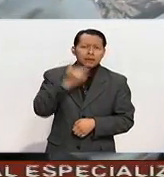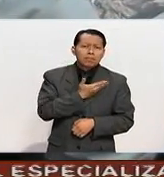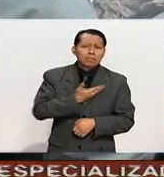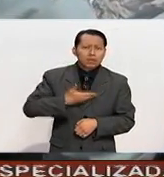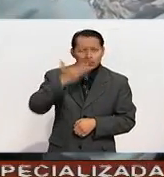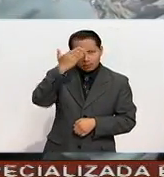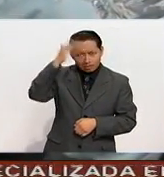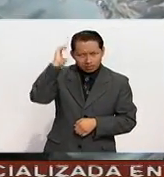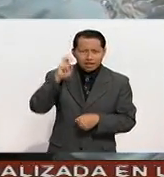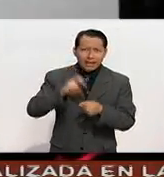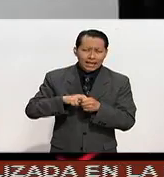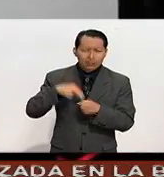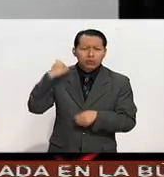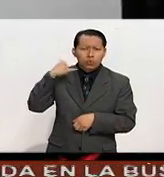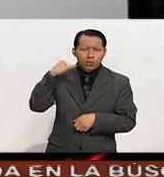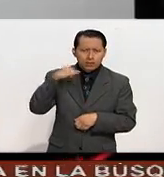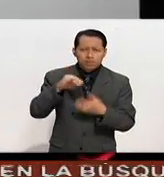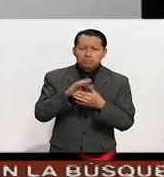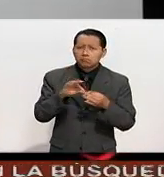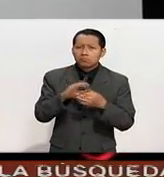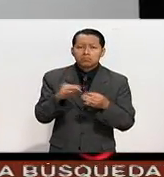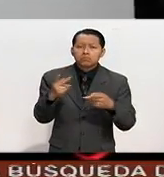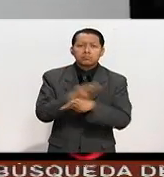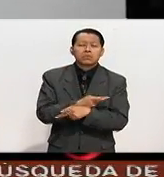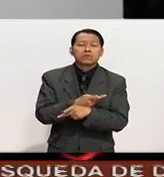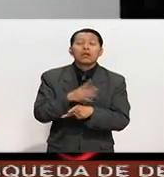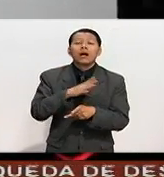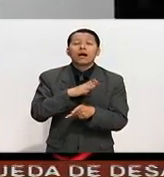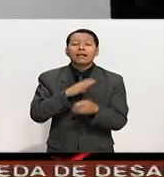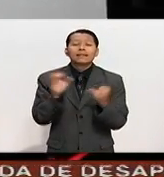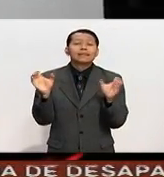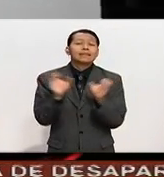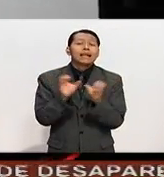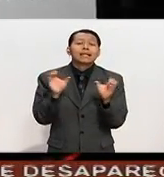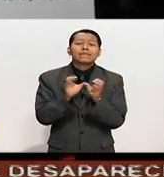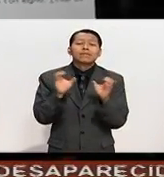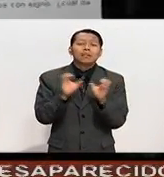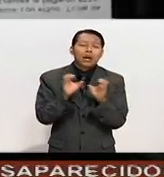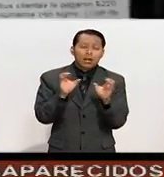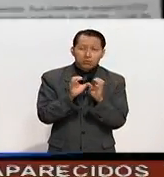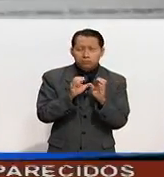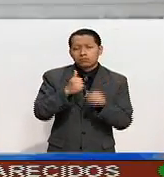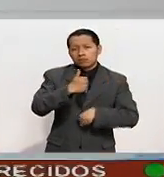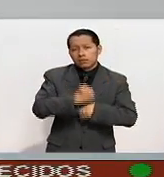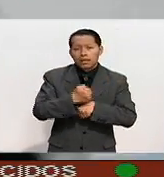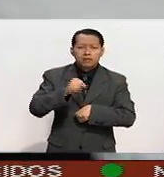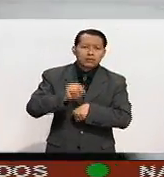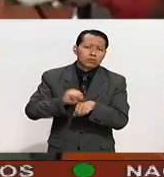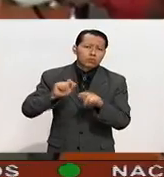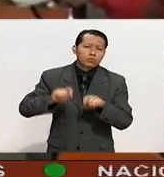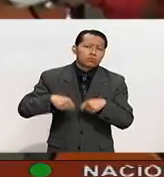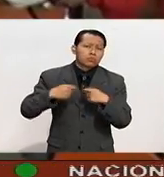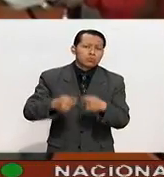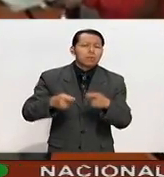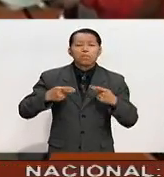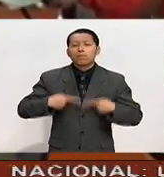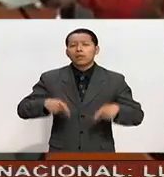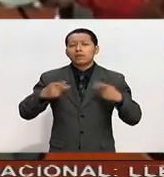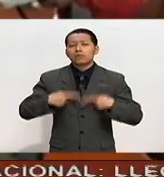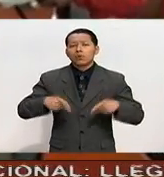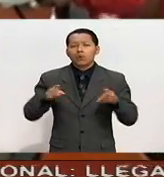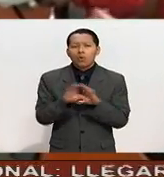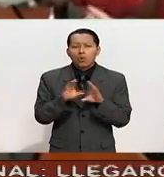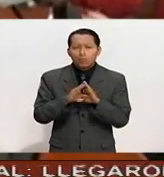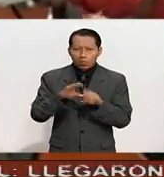en Yucatán en donde se significó la entrega de estos certificados de primaria y secundaria para aquellas personas